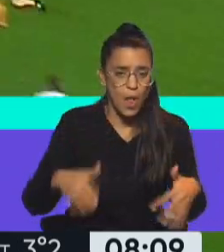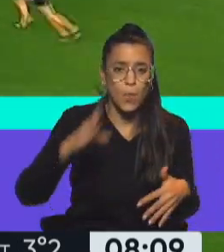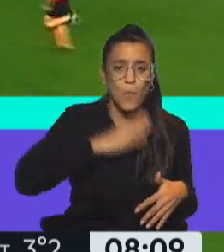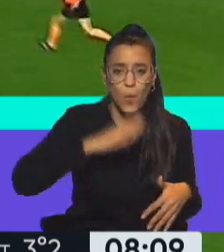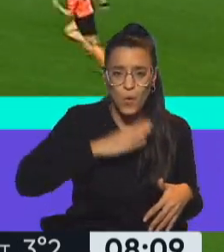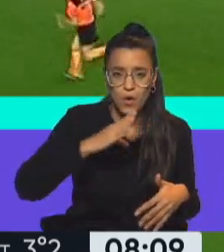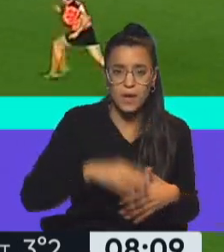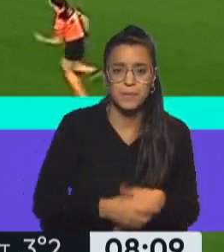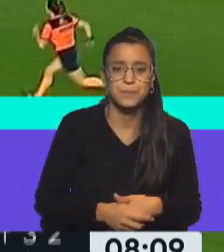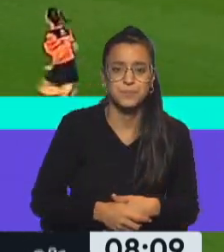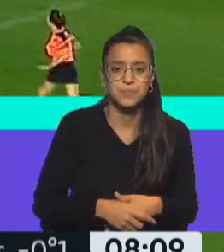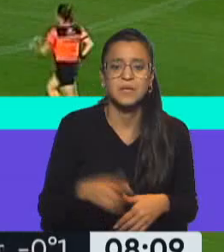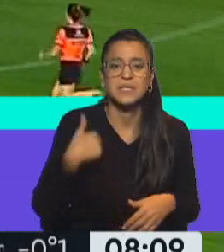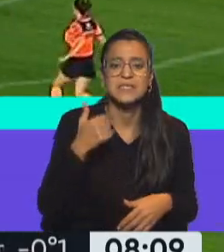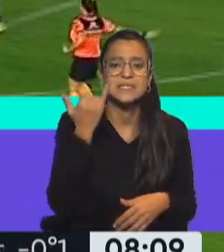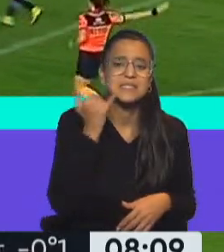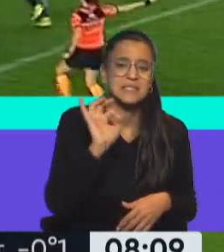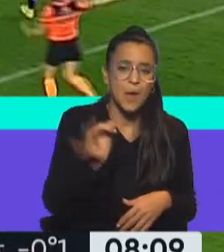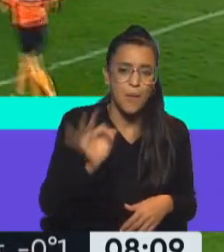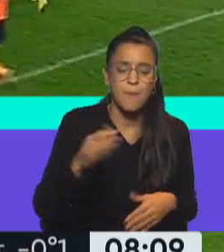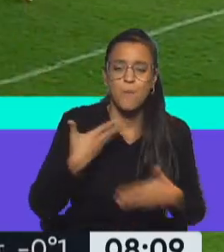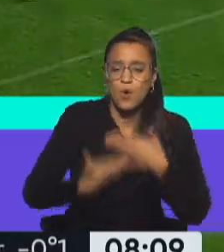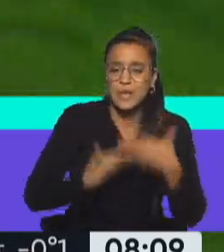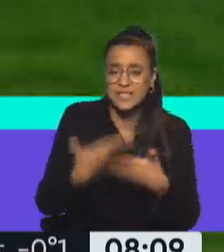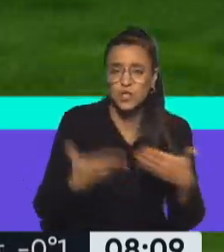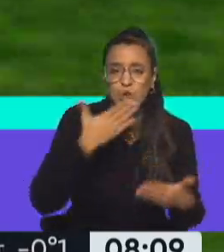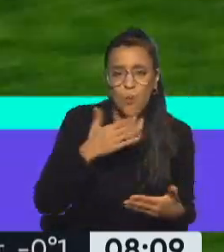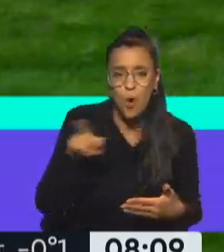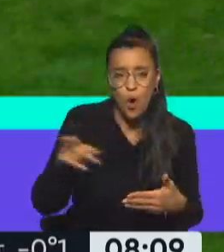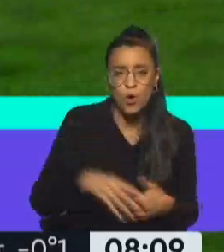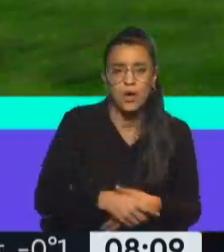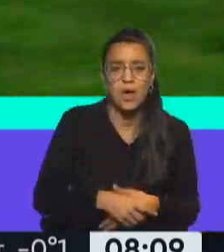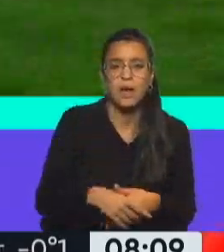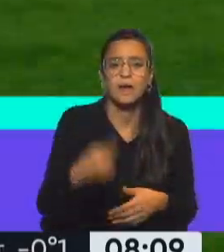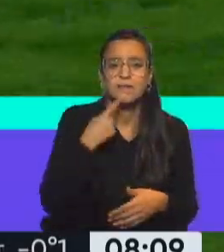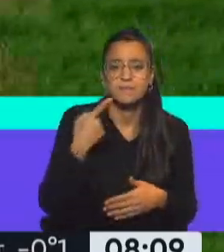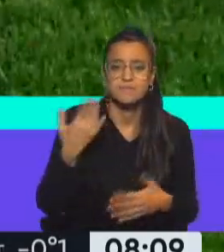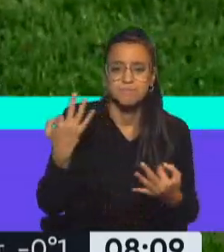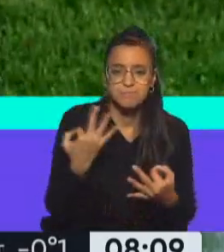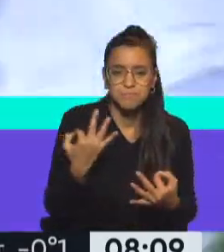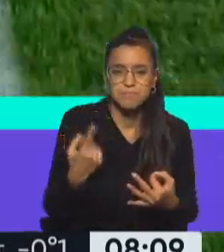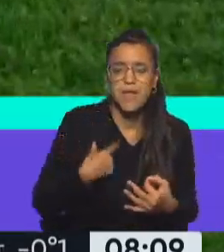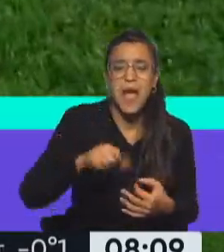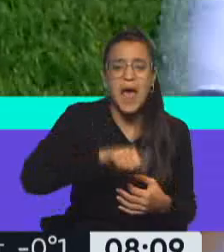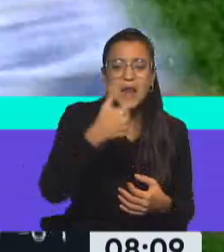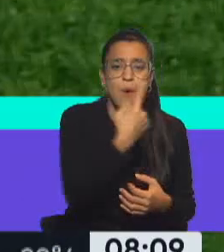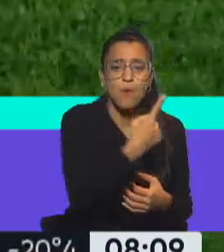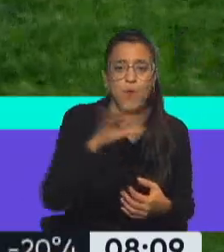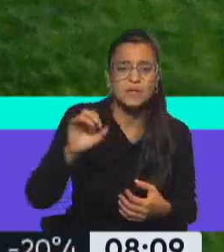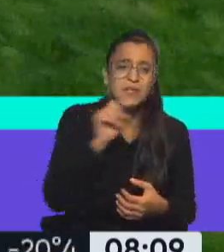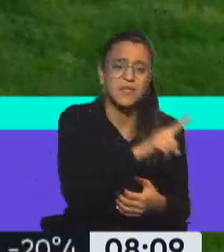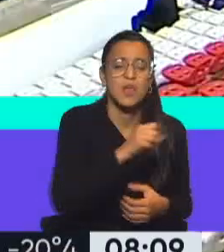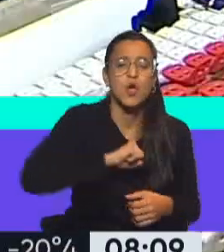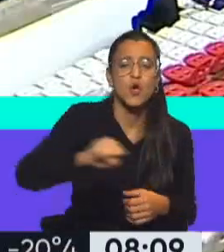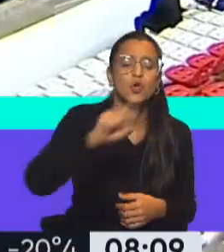Boca Juniors. Ya sabemos la trayectoria de Boca en la especialidad. De hecho, lo ganaba 1-0 con este gol de